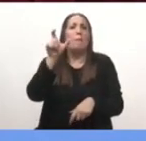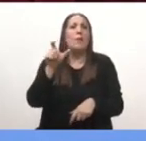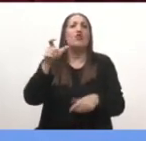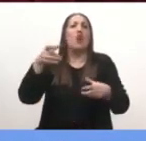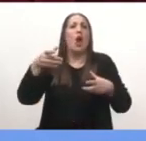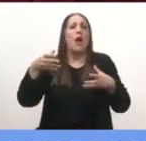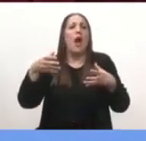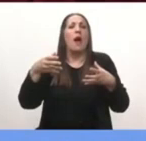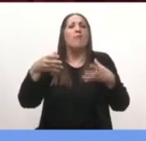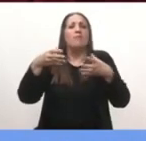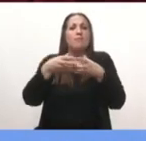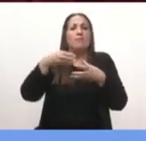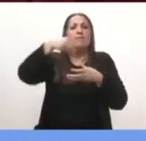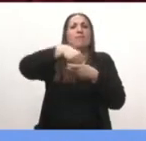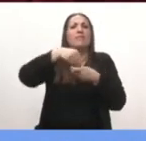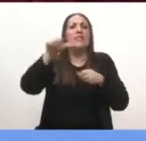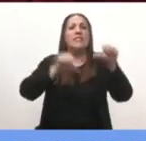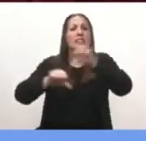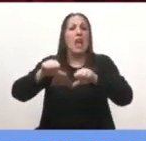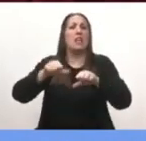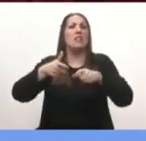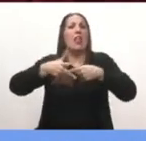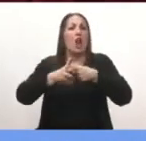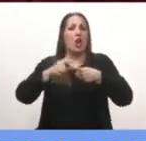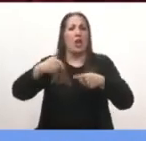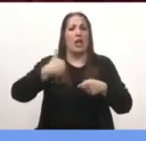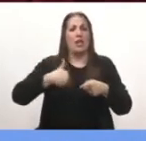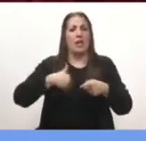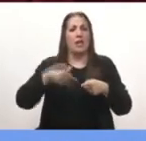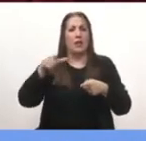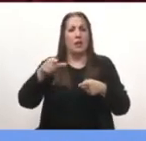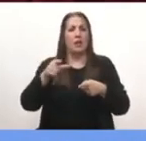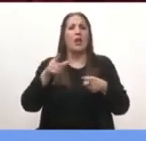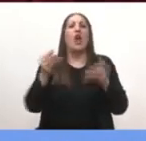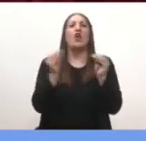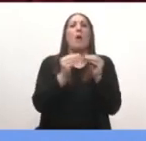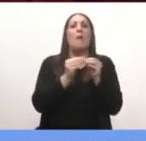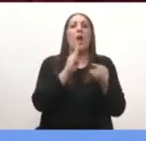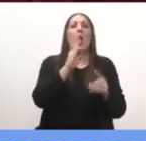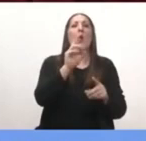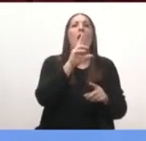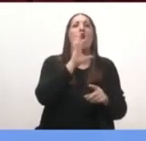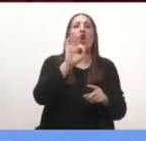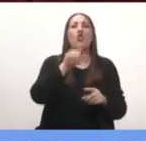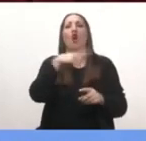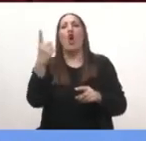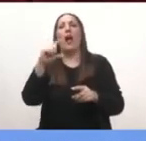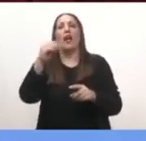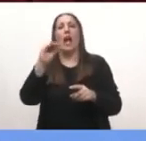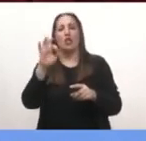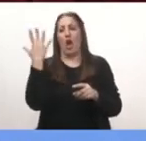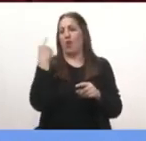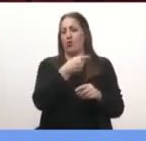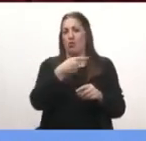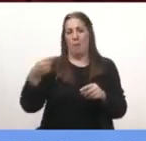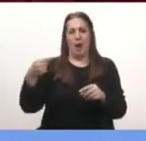de la ciencia y la tecnología en nuestro país colega del doctor baroto de cachotegui hace una semana falleció